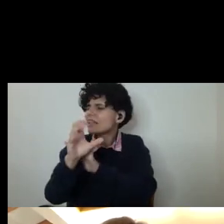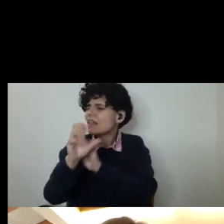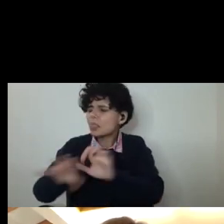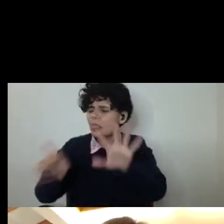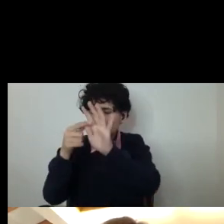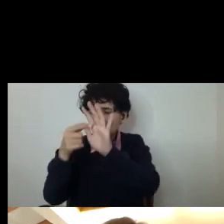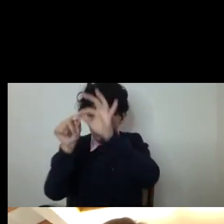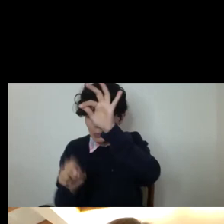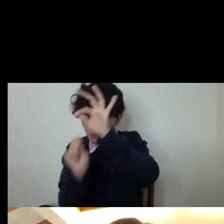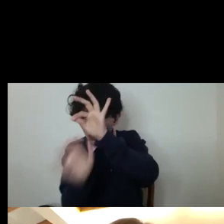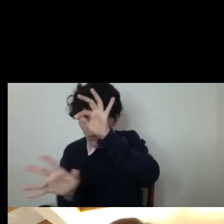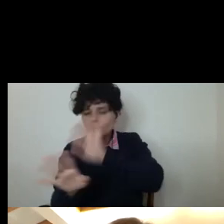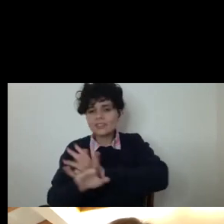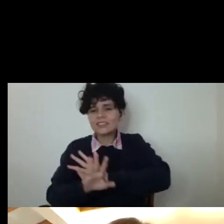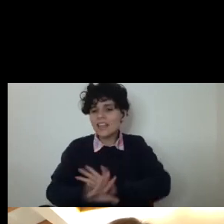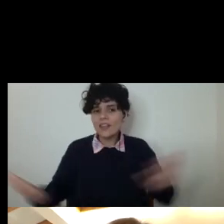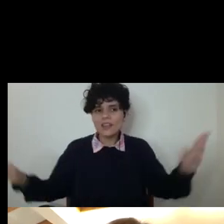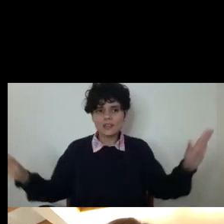condición basal.